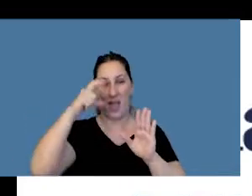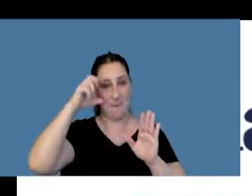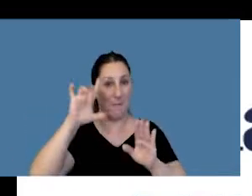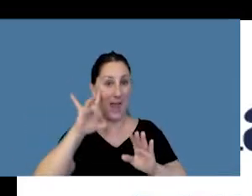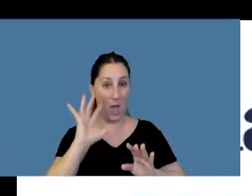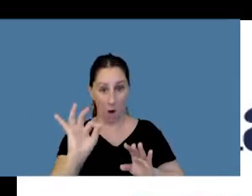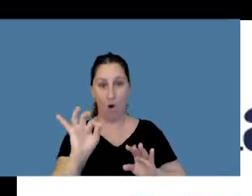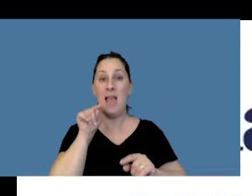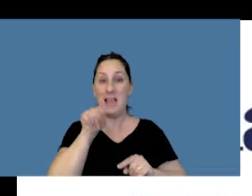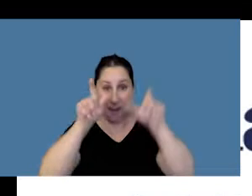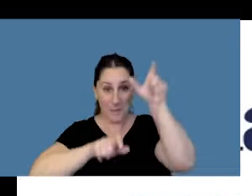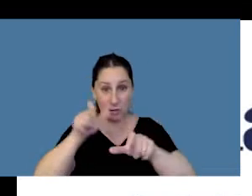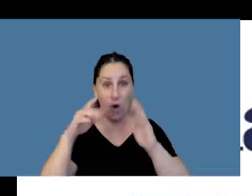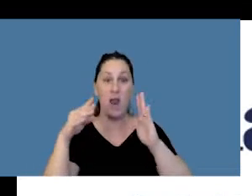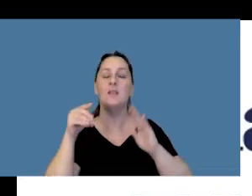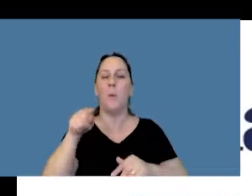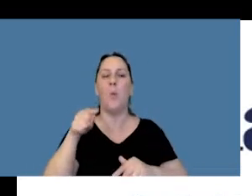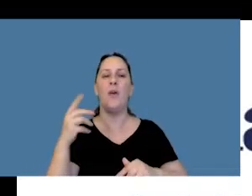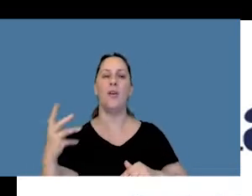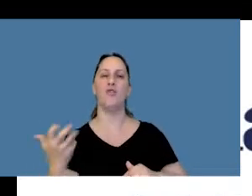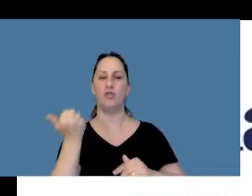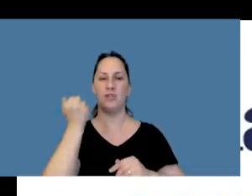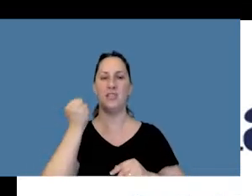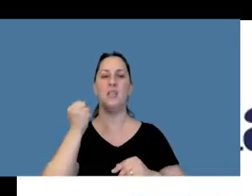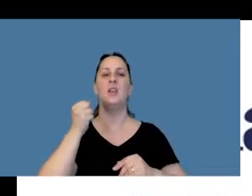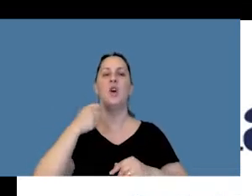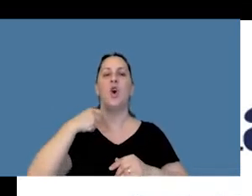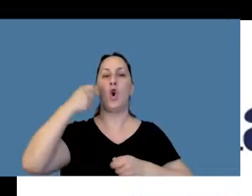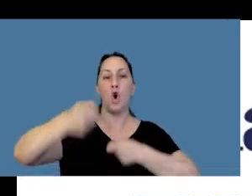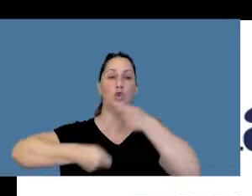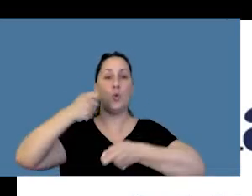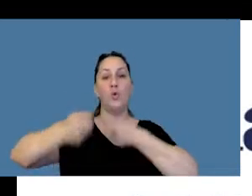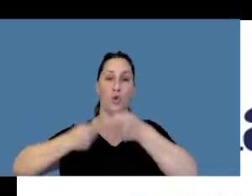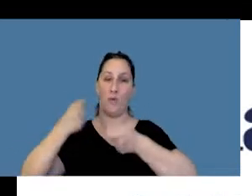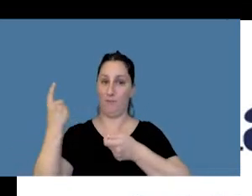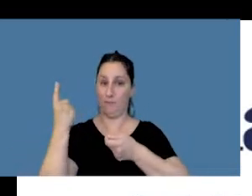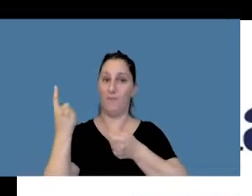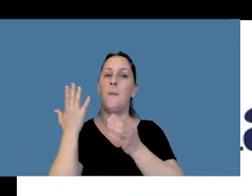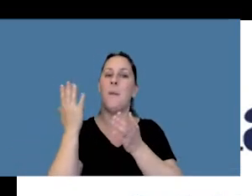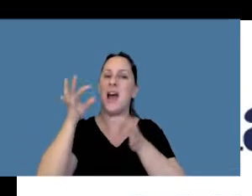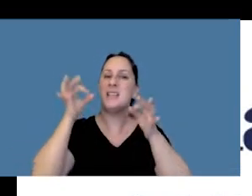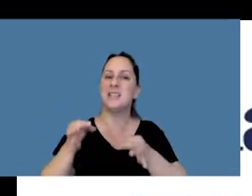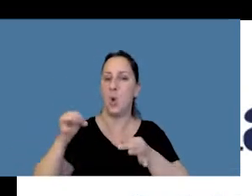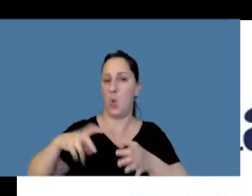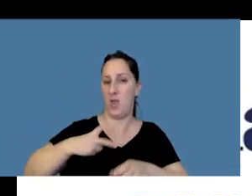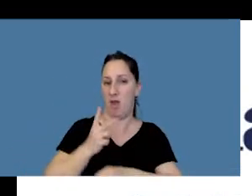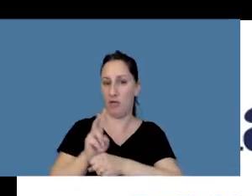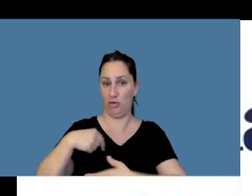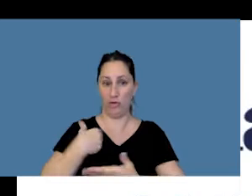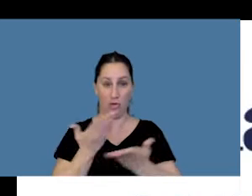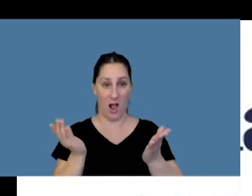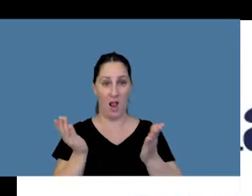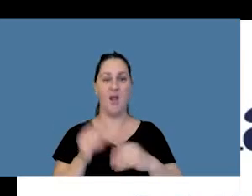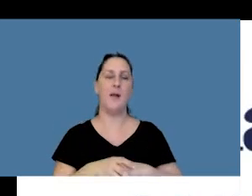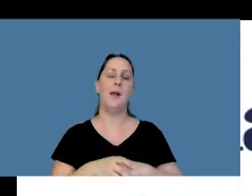poder obtener una reducción de las contribuciones patronales con destino a seguridad social, entre ellas